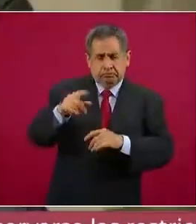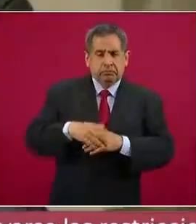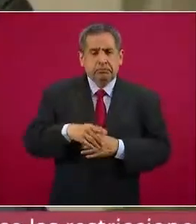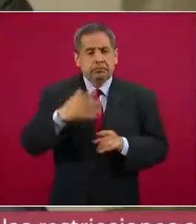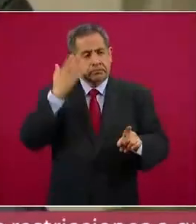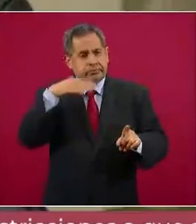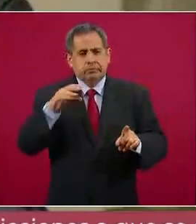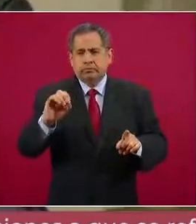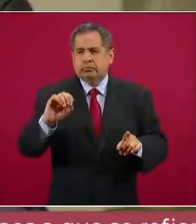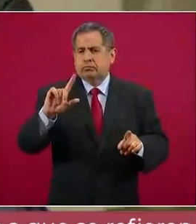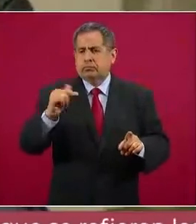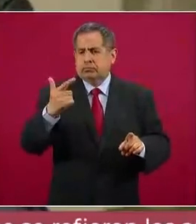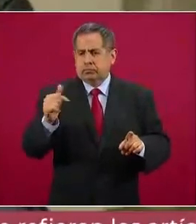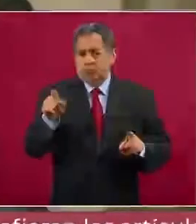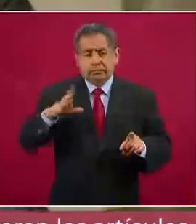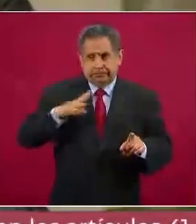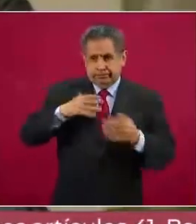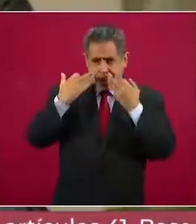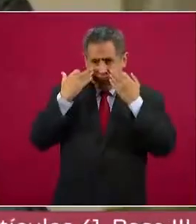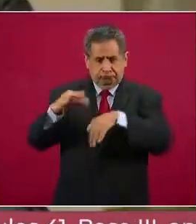señora Olga también aquí.